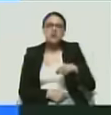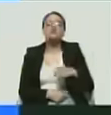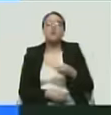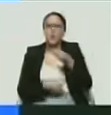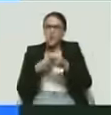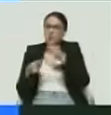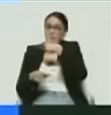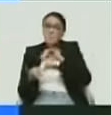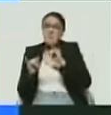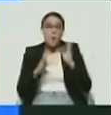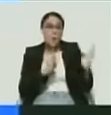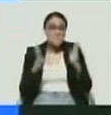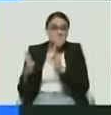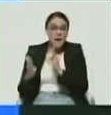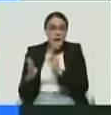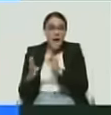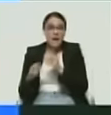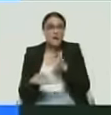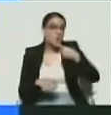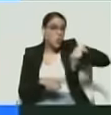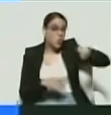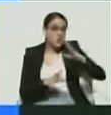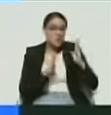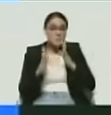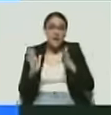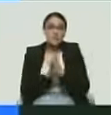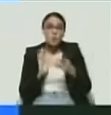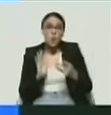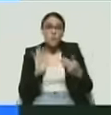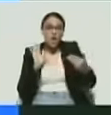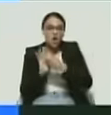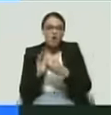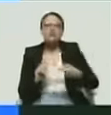desmantelar de manera quirúrgica, precisa.